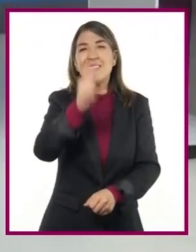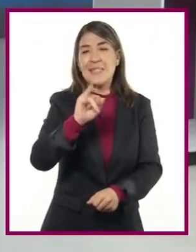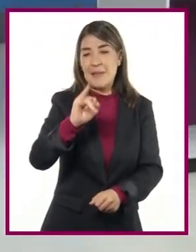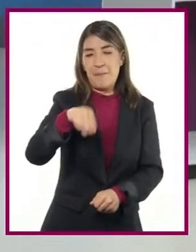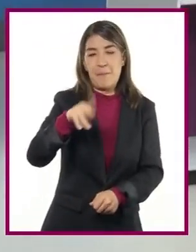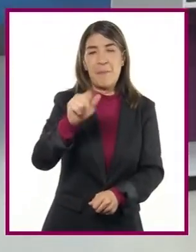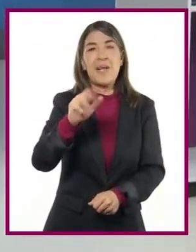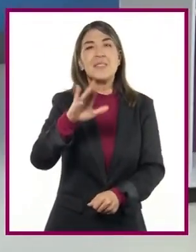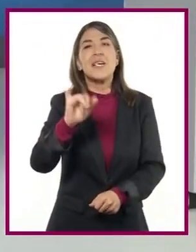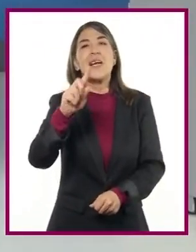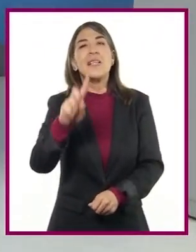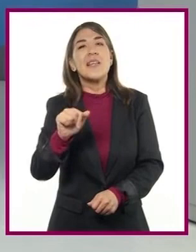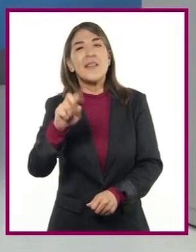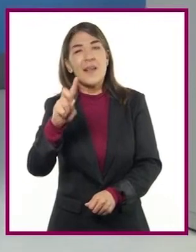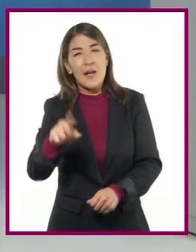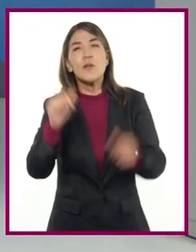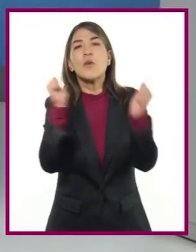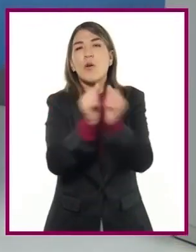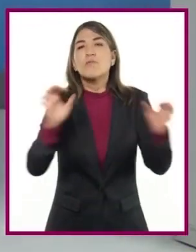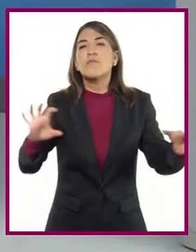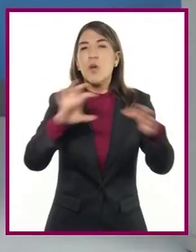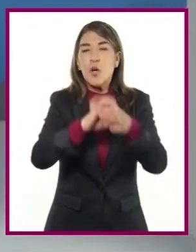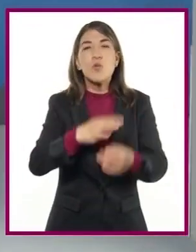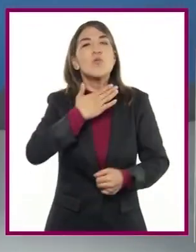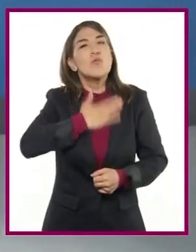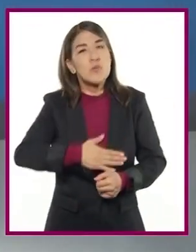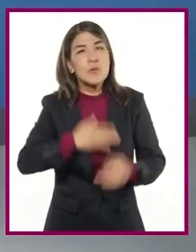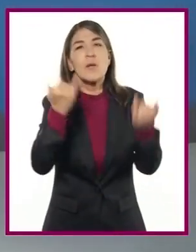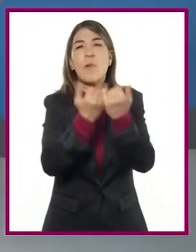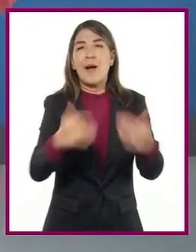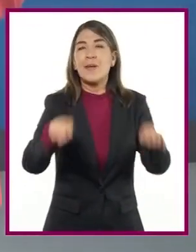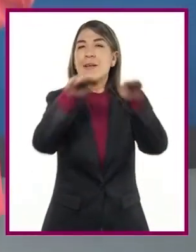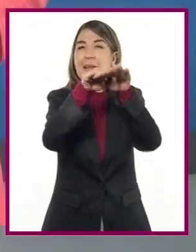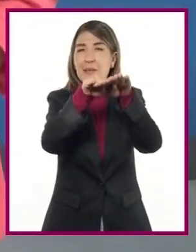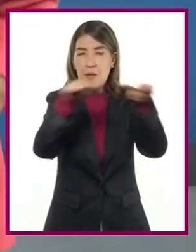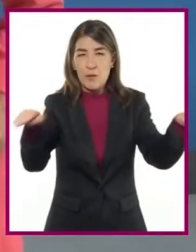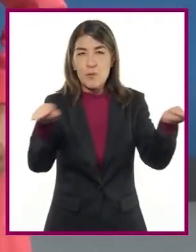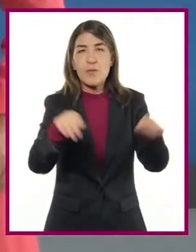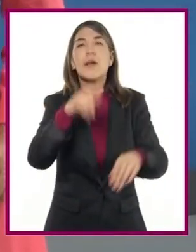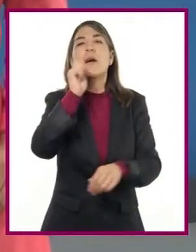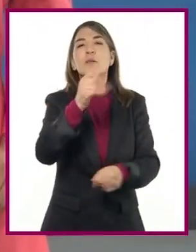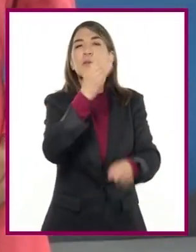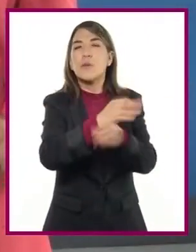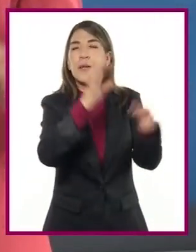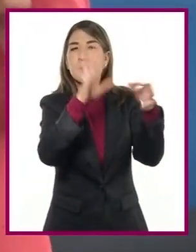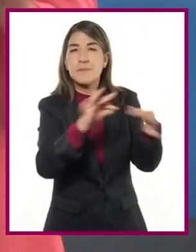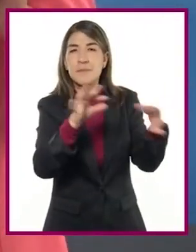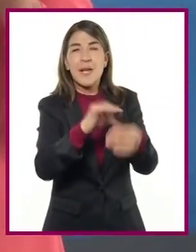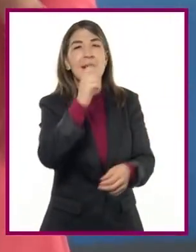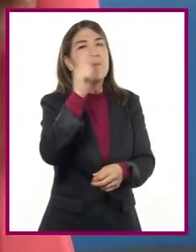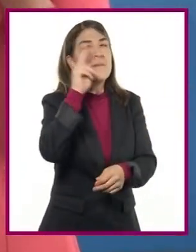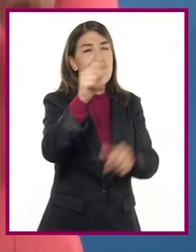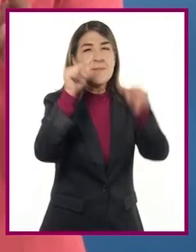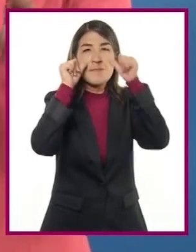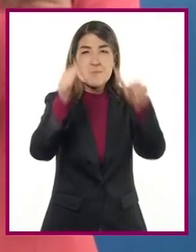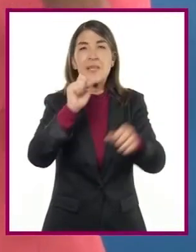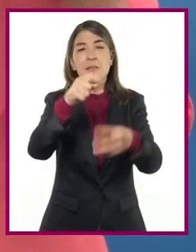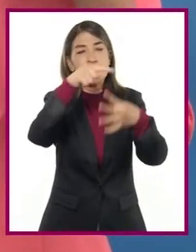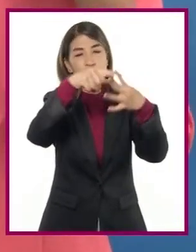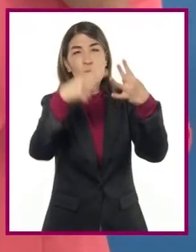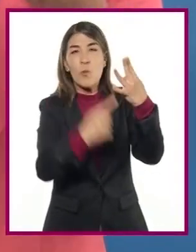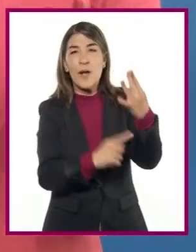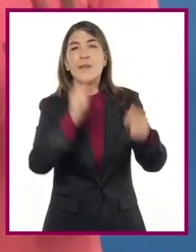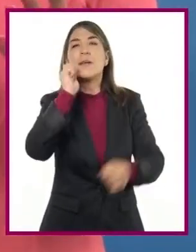imparcialidad, de su relación con la justicia y la equidad, concretemos, escuchando con atención los siguientes 4